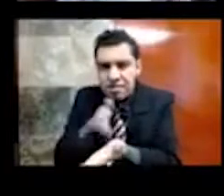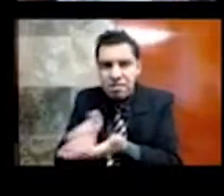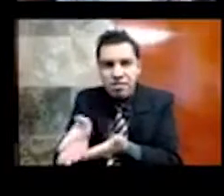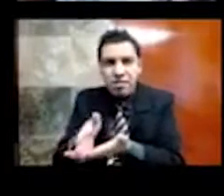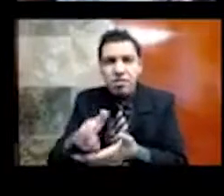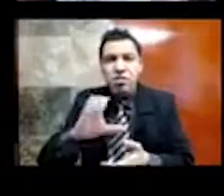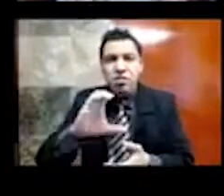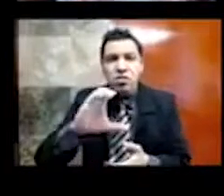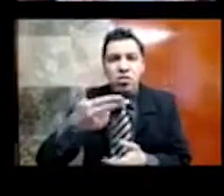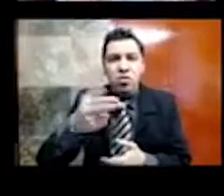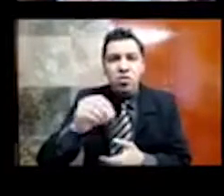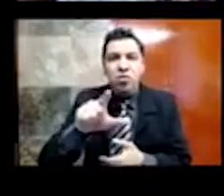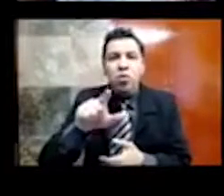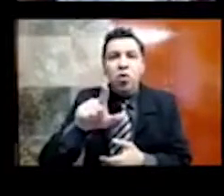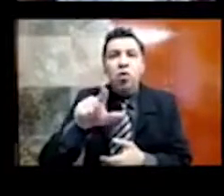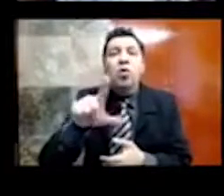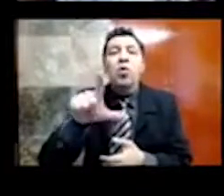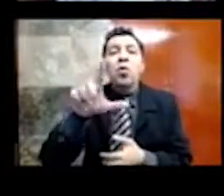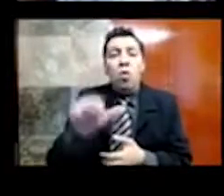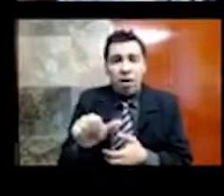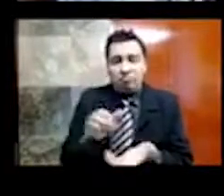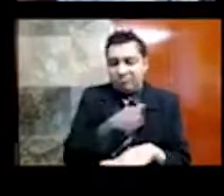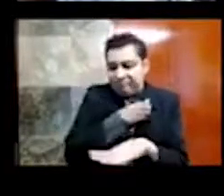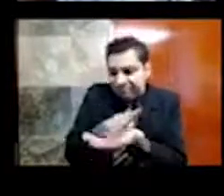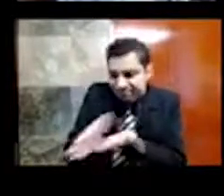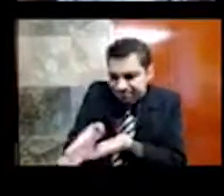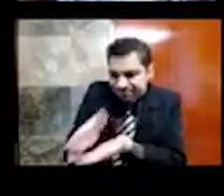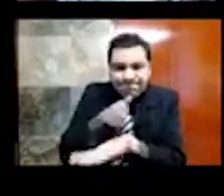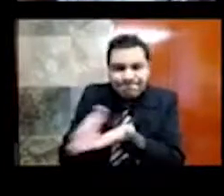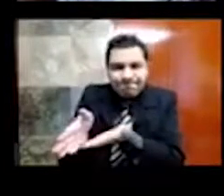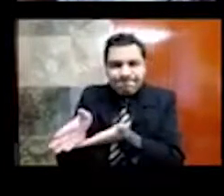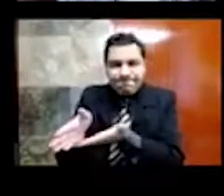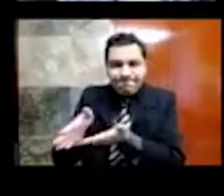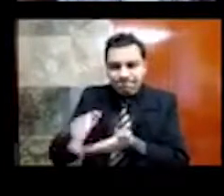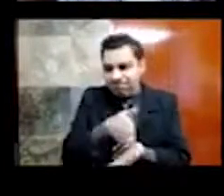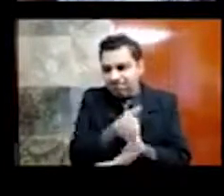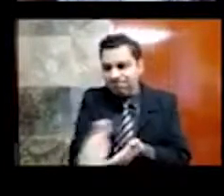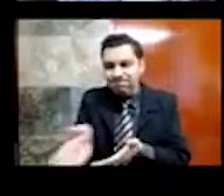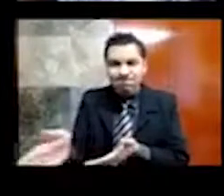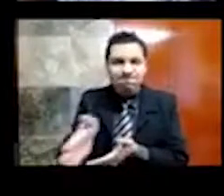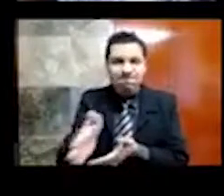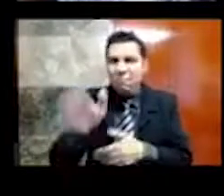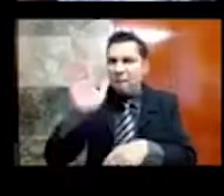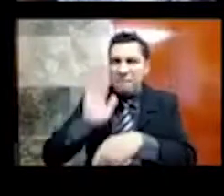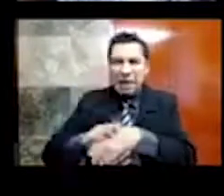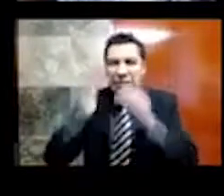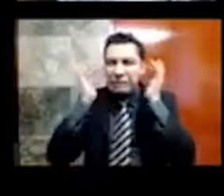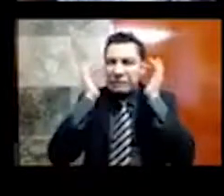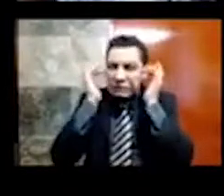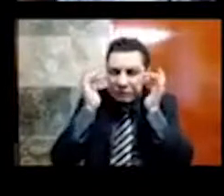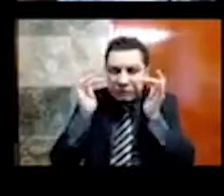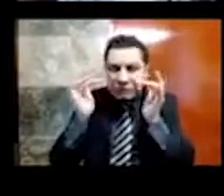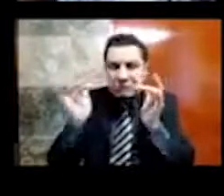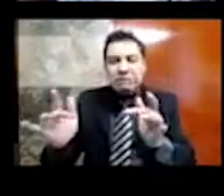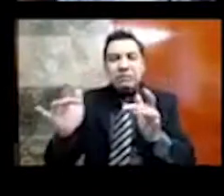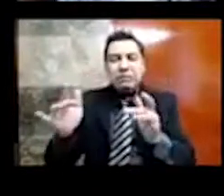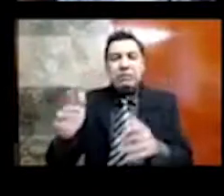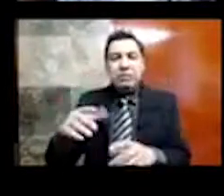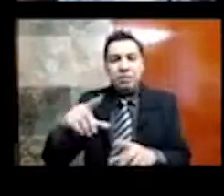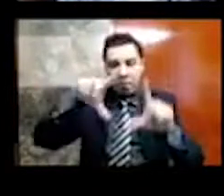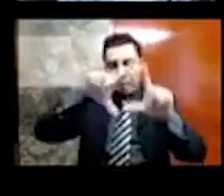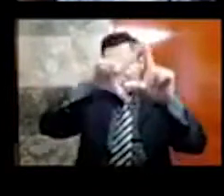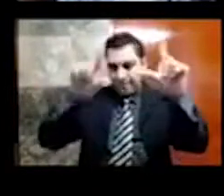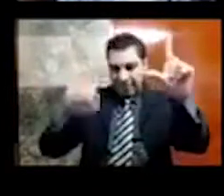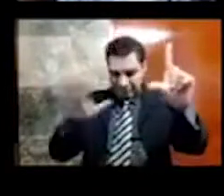México es el ombligo, ¿qué será el corazón del mundo? Es la Roma, es el lugar más sagrado del centro de México, y hay